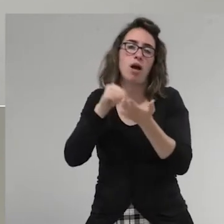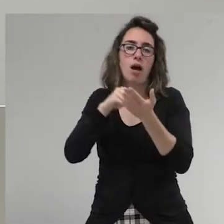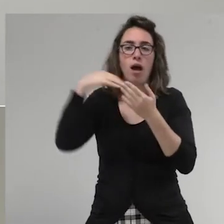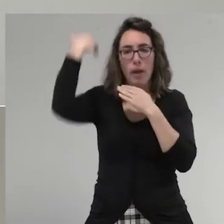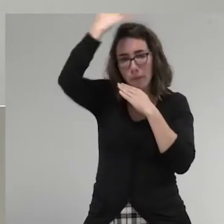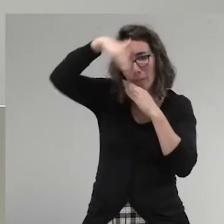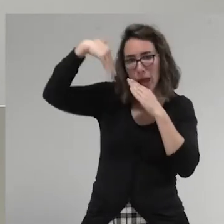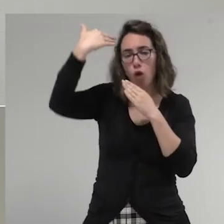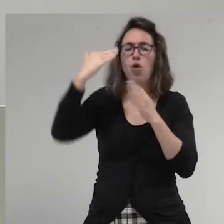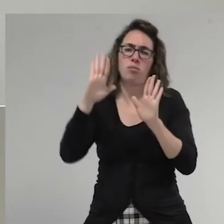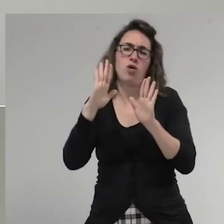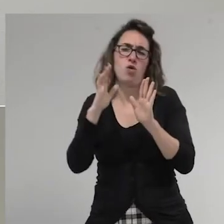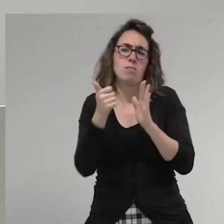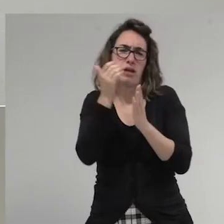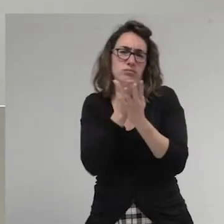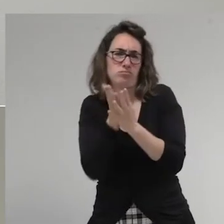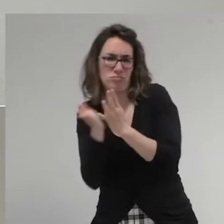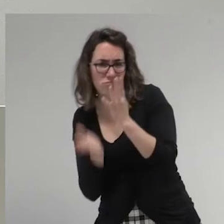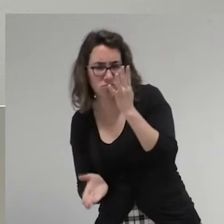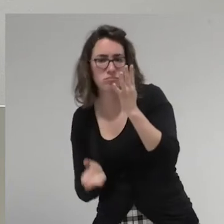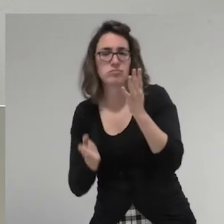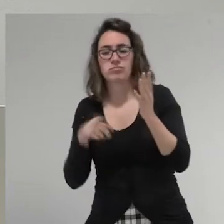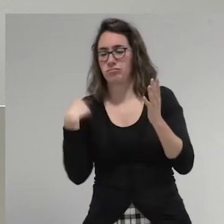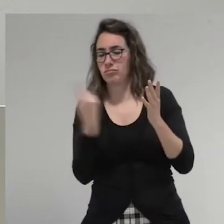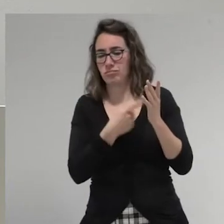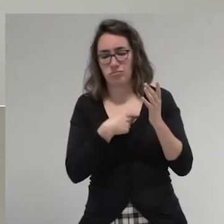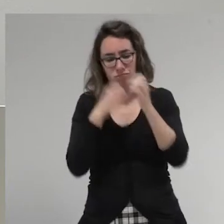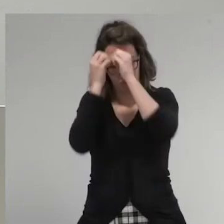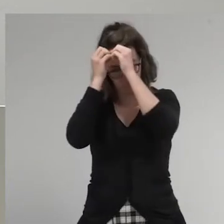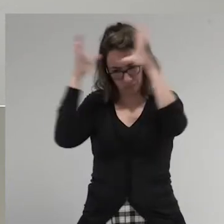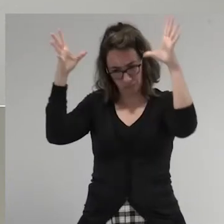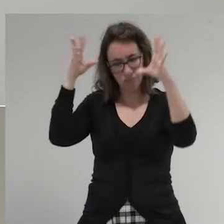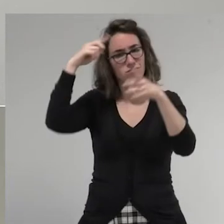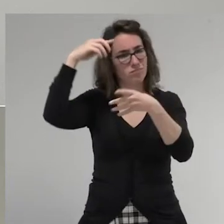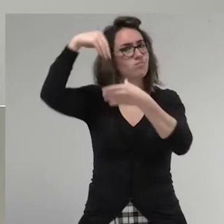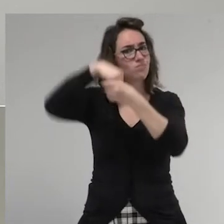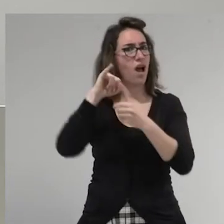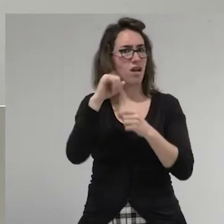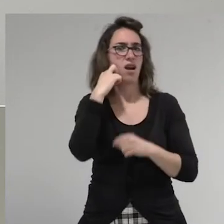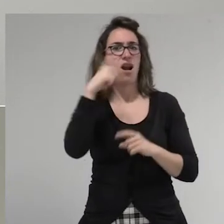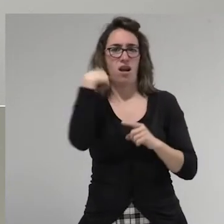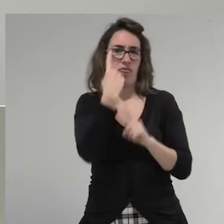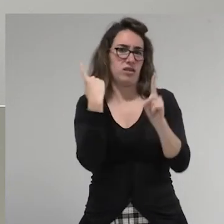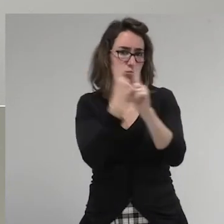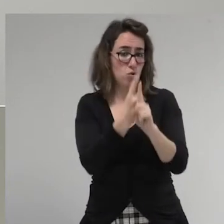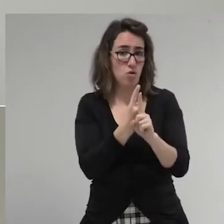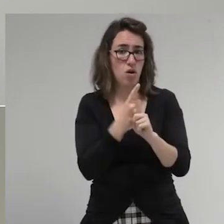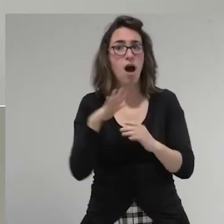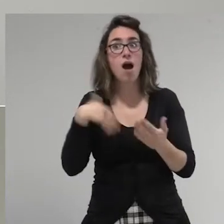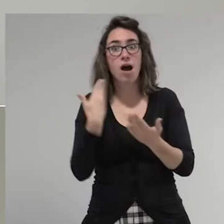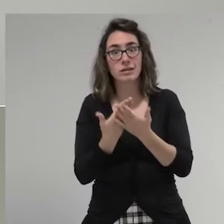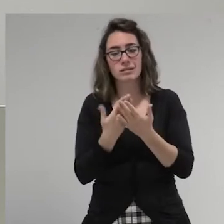velo, pues de todas nuestras posiciones absolutamente racistas, incluso desde el mundo, desde